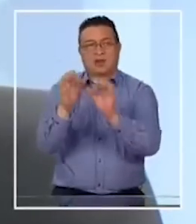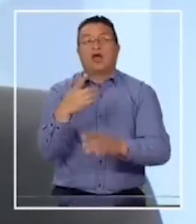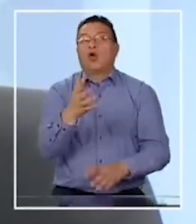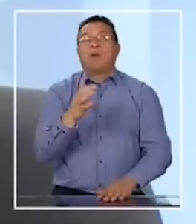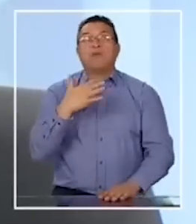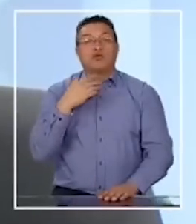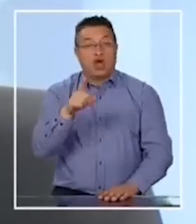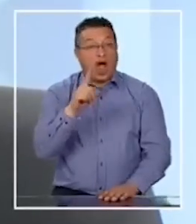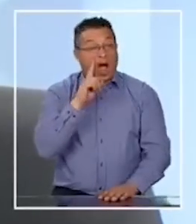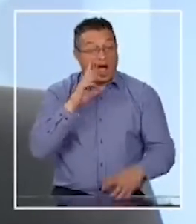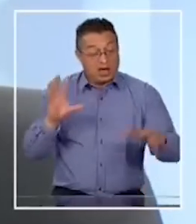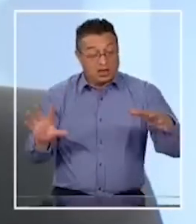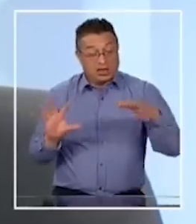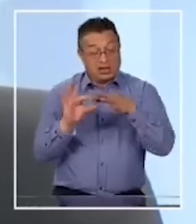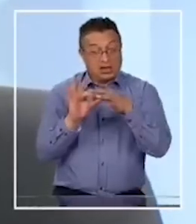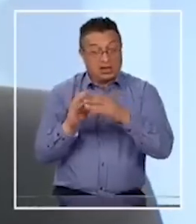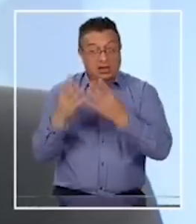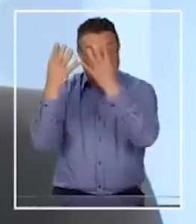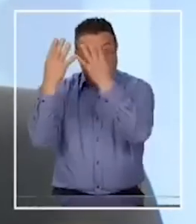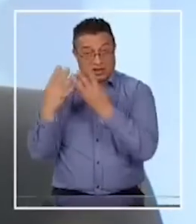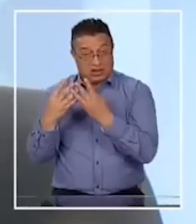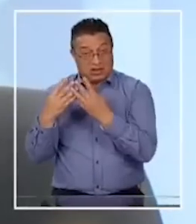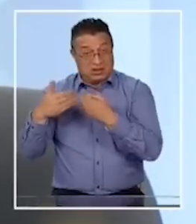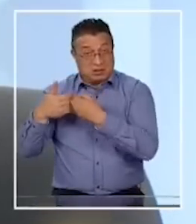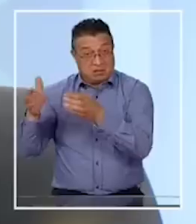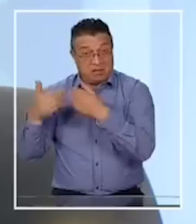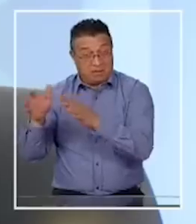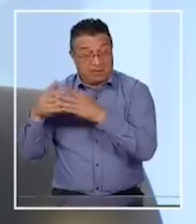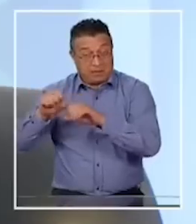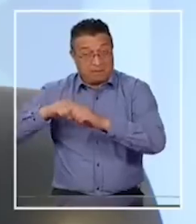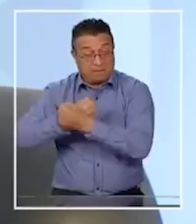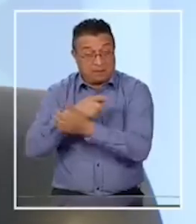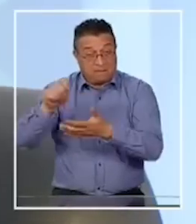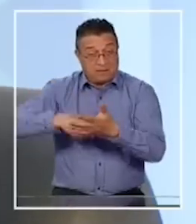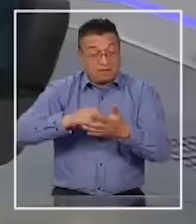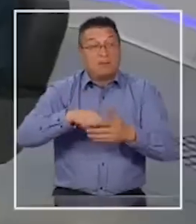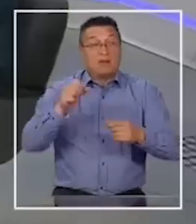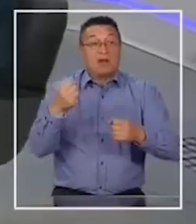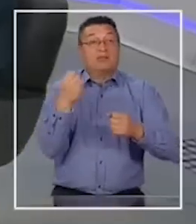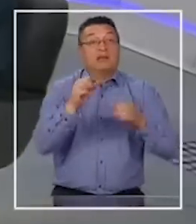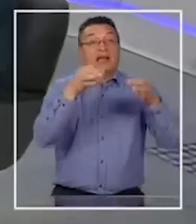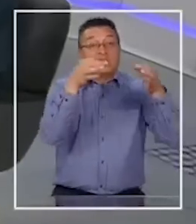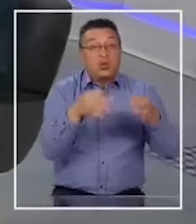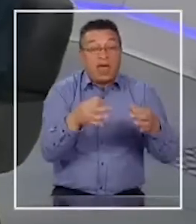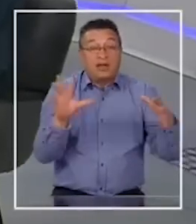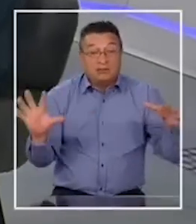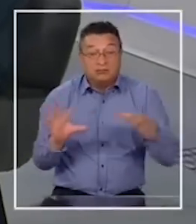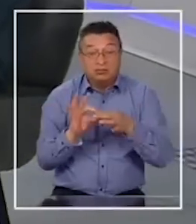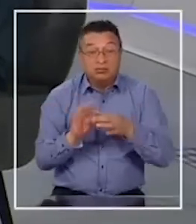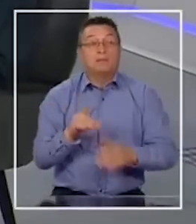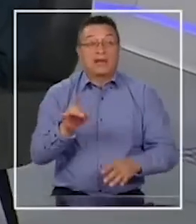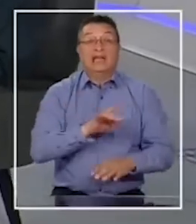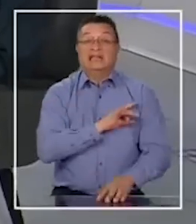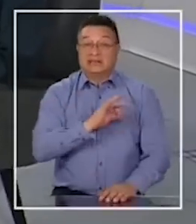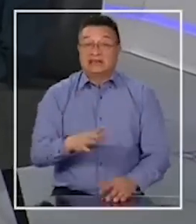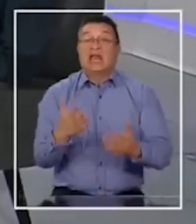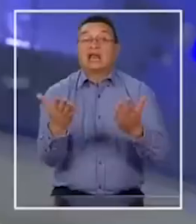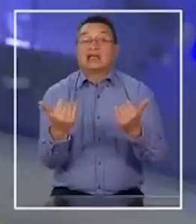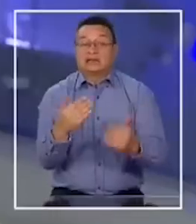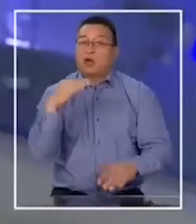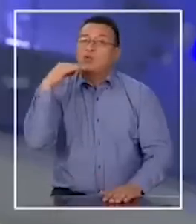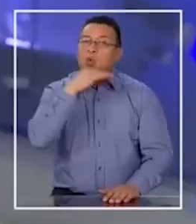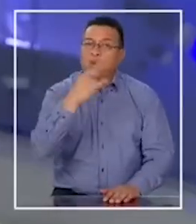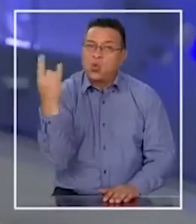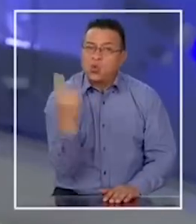haciendo alguna relación de los indultos con los problemas de seguridad o delincuencia que tenemos el país en el país si le necesito urgentemente recuperar